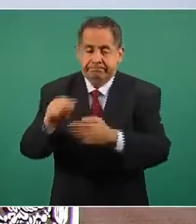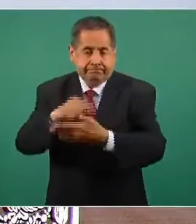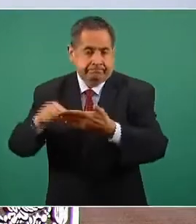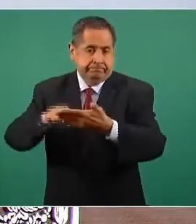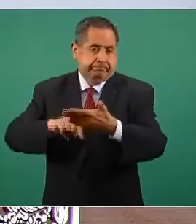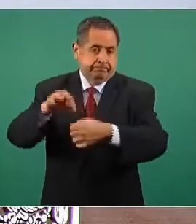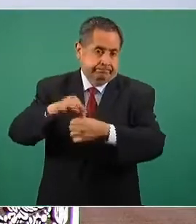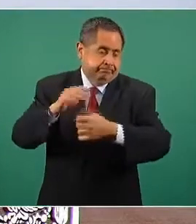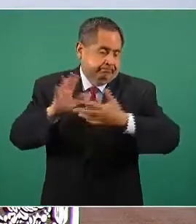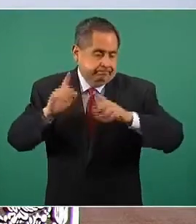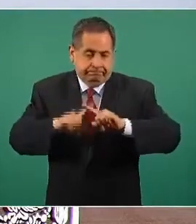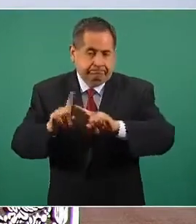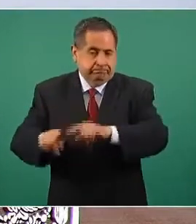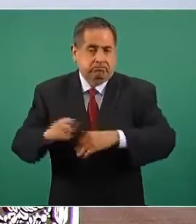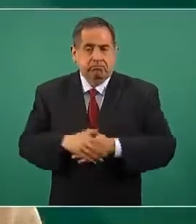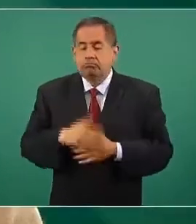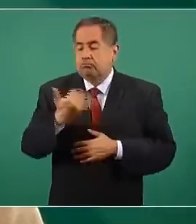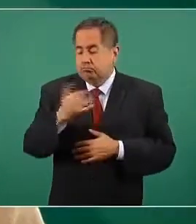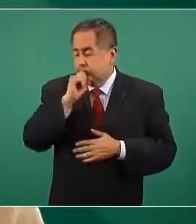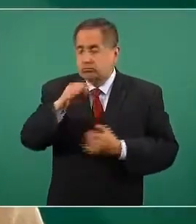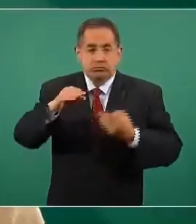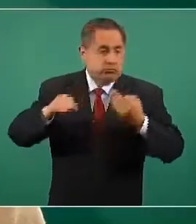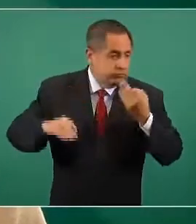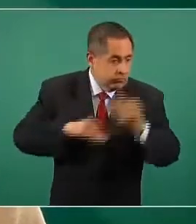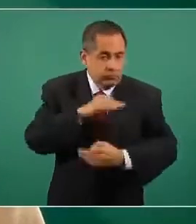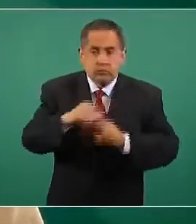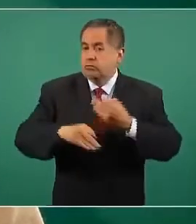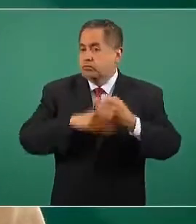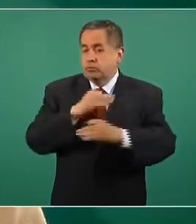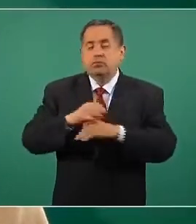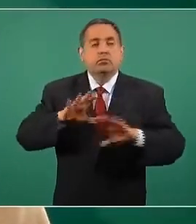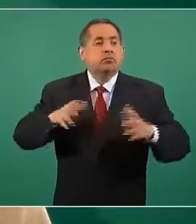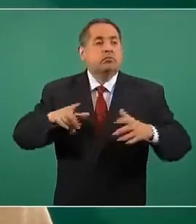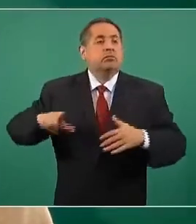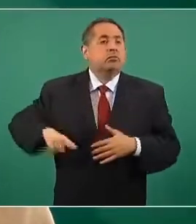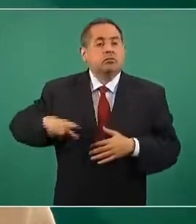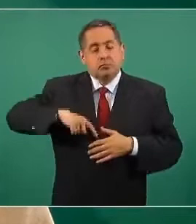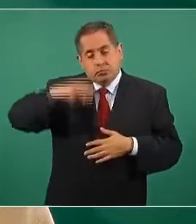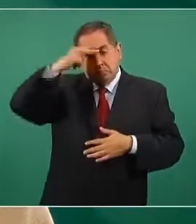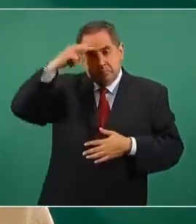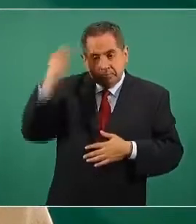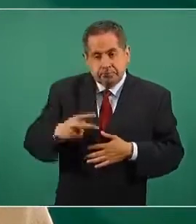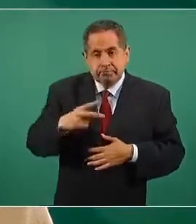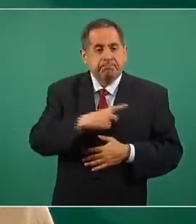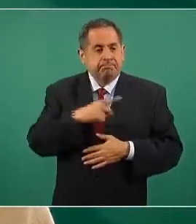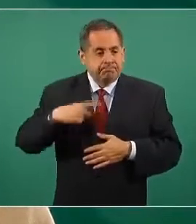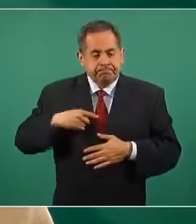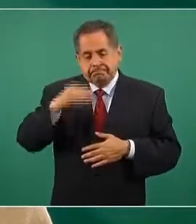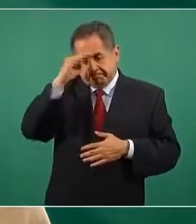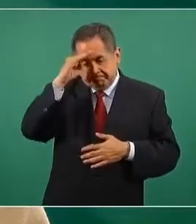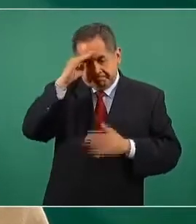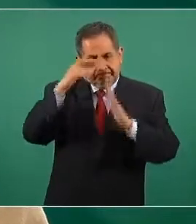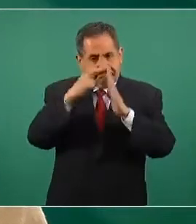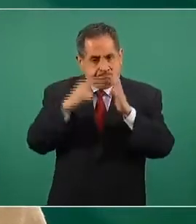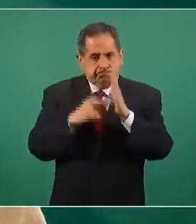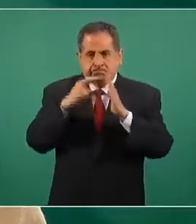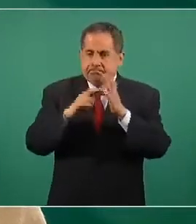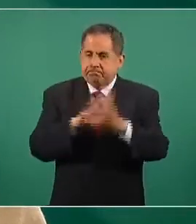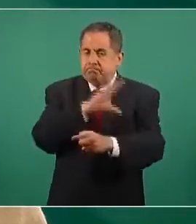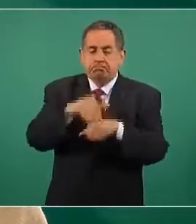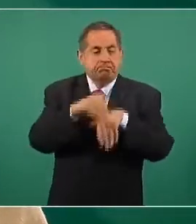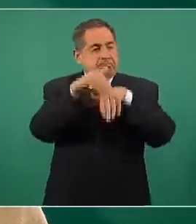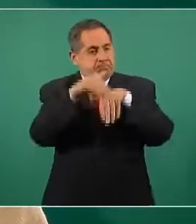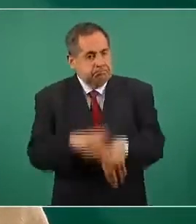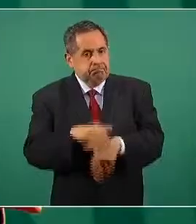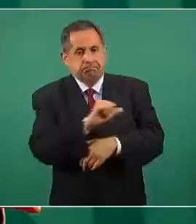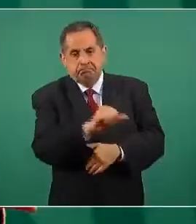instituciones del Estado mexicano, todas las instituciones del Estado mexicano debemos observar estos lineamientos, todas. ¿Cómo